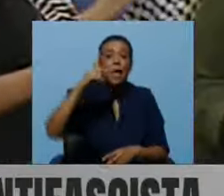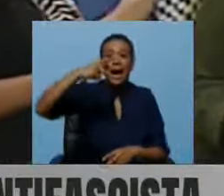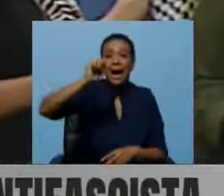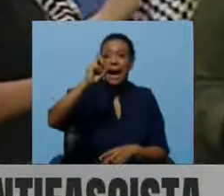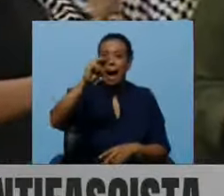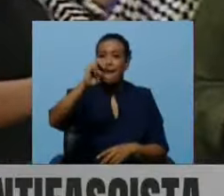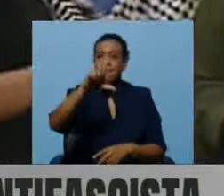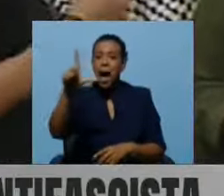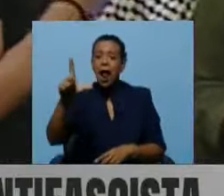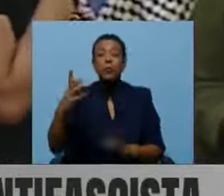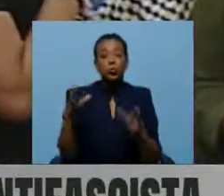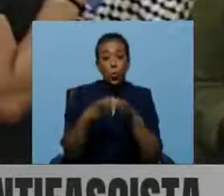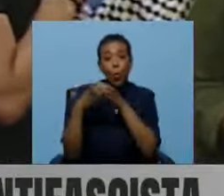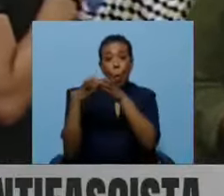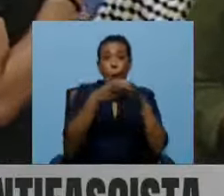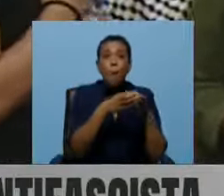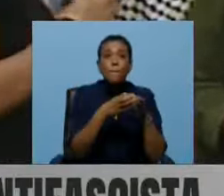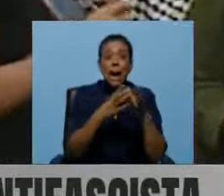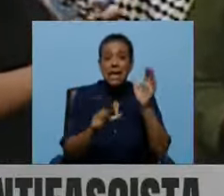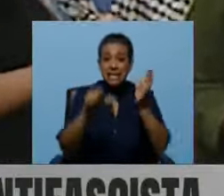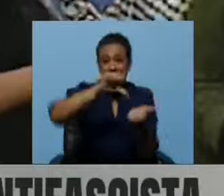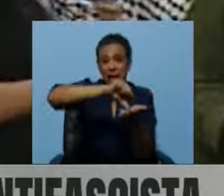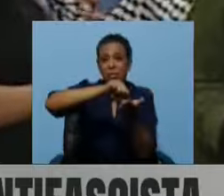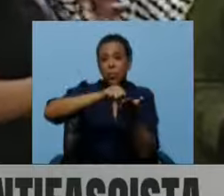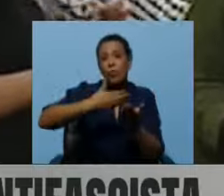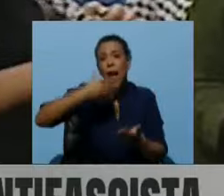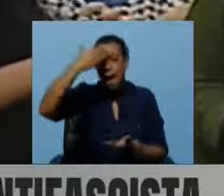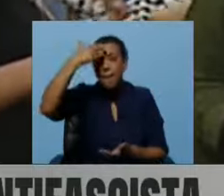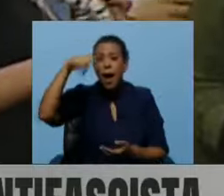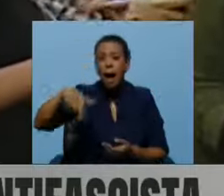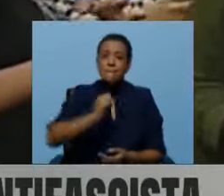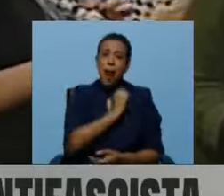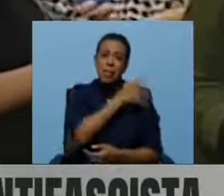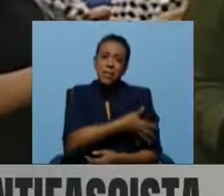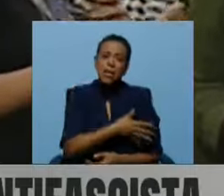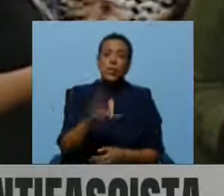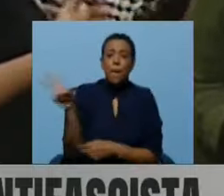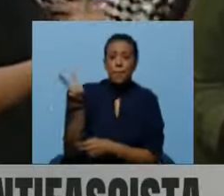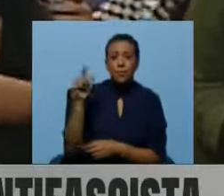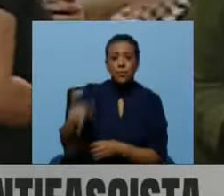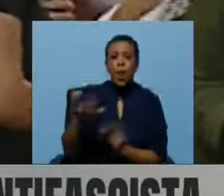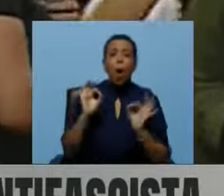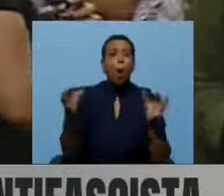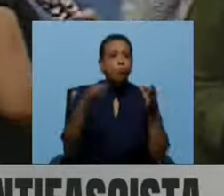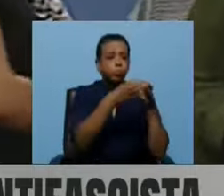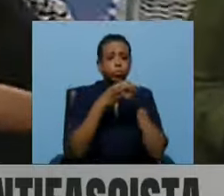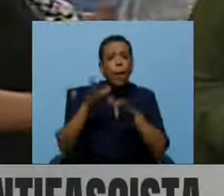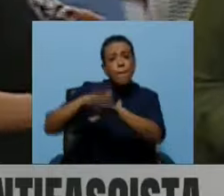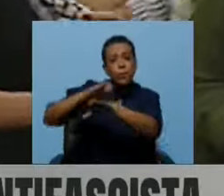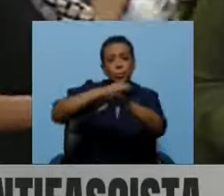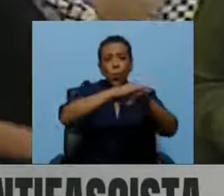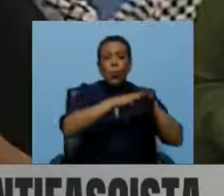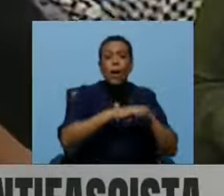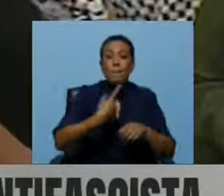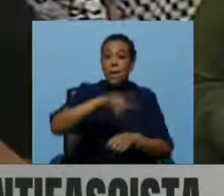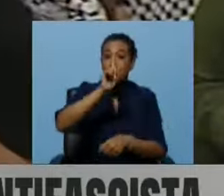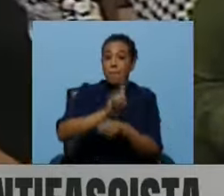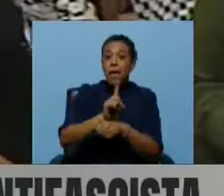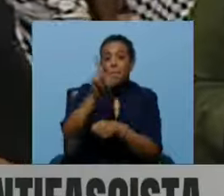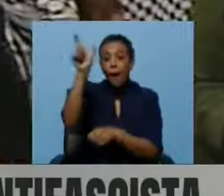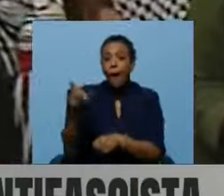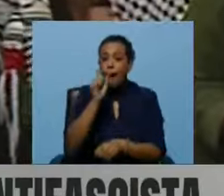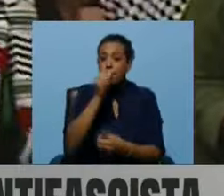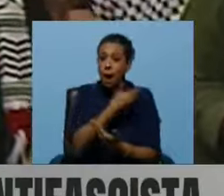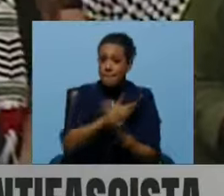Makhlouf, pertenezco al Centro Árabe Palestino y estamos aquí en una concentración convocada primeramente por